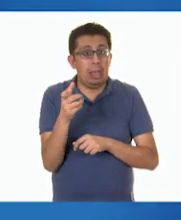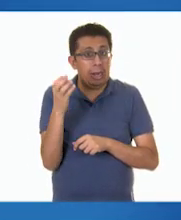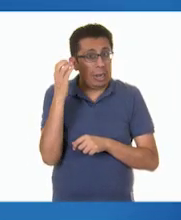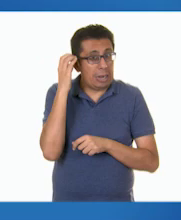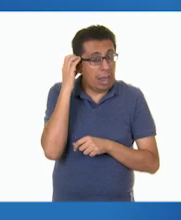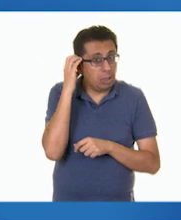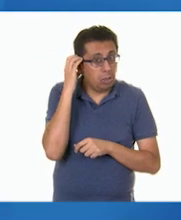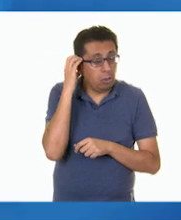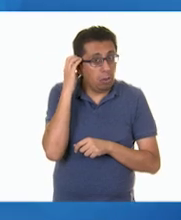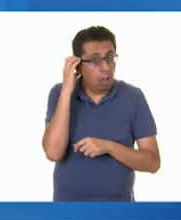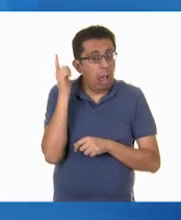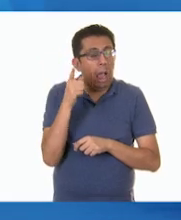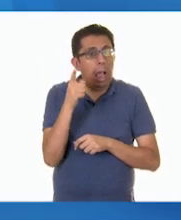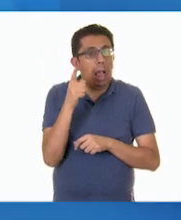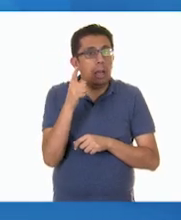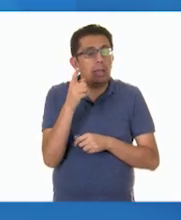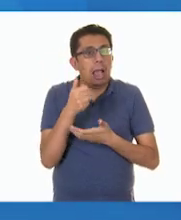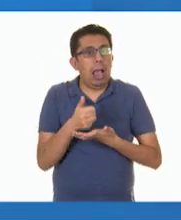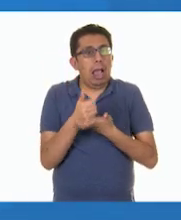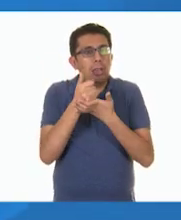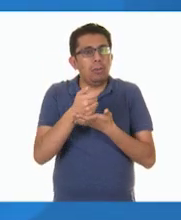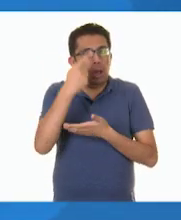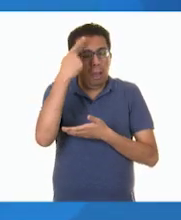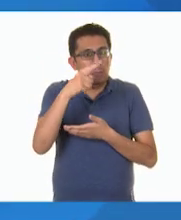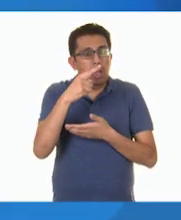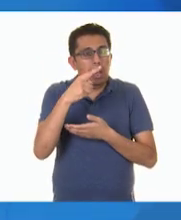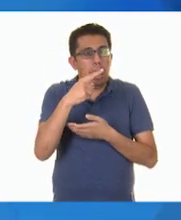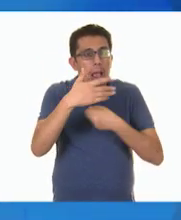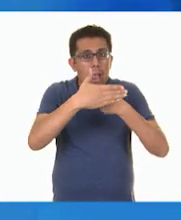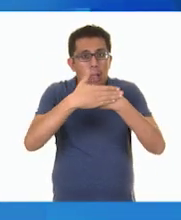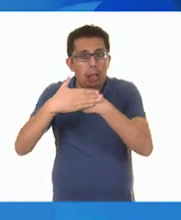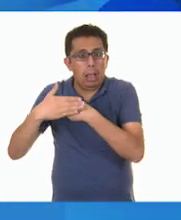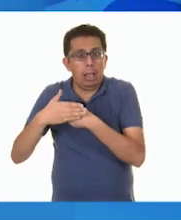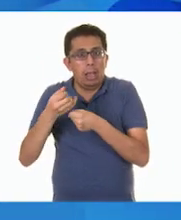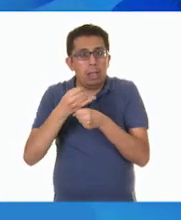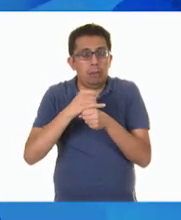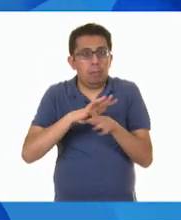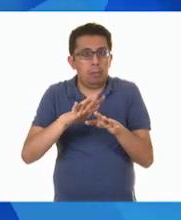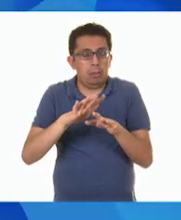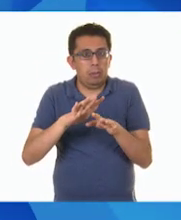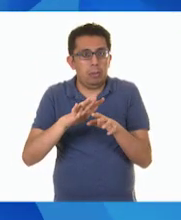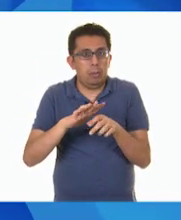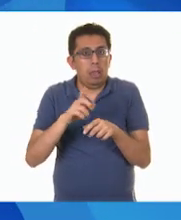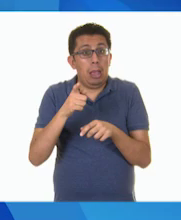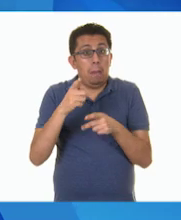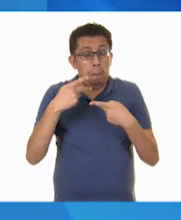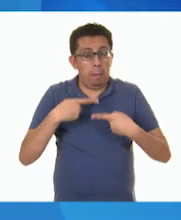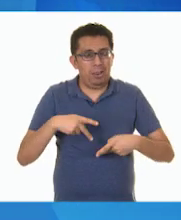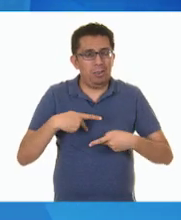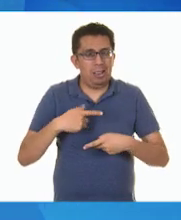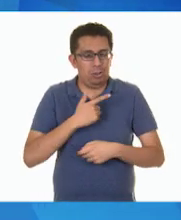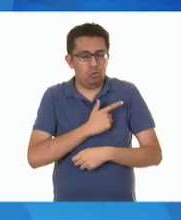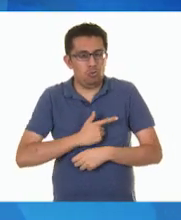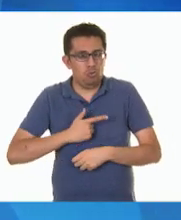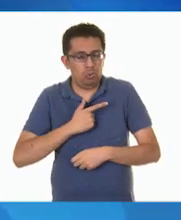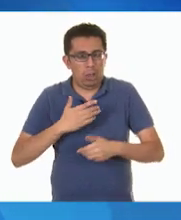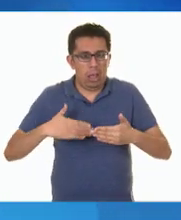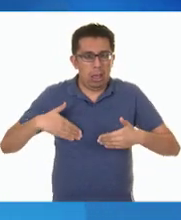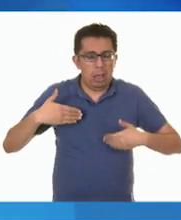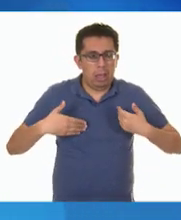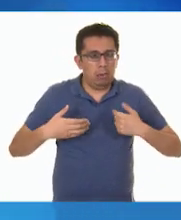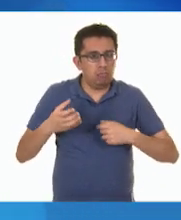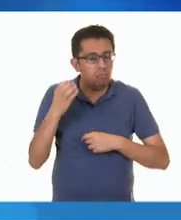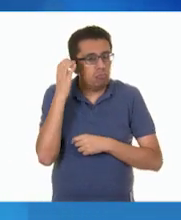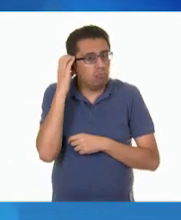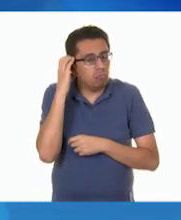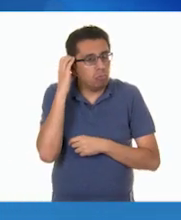siendo a menudo la única fuente de información para los afectados. Los radioaficionados optan por usar las